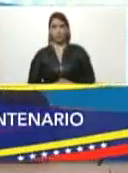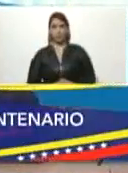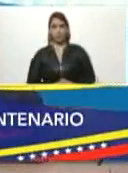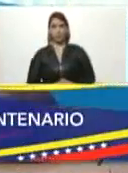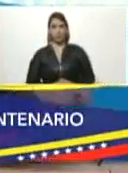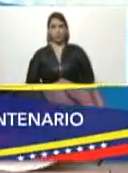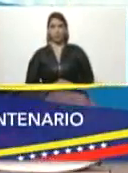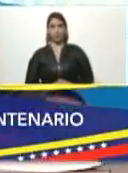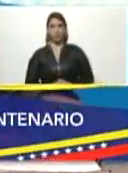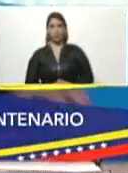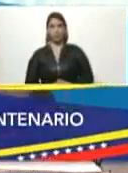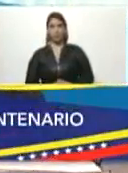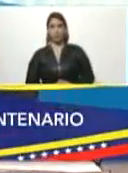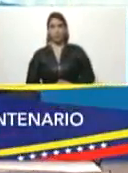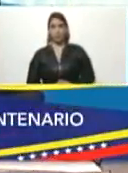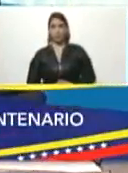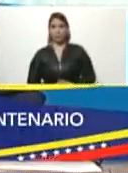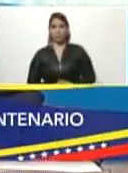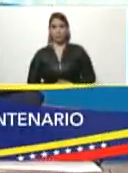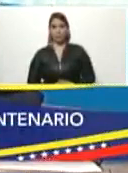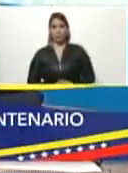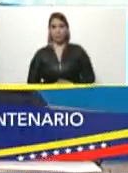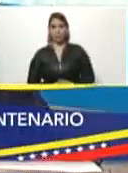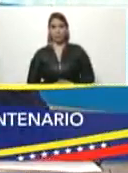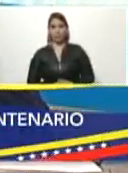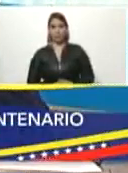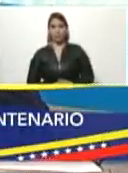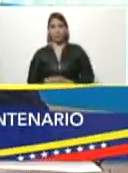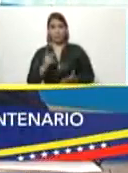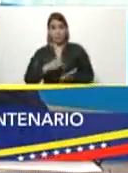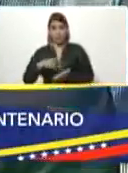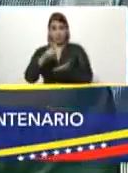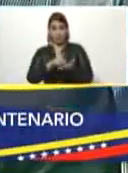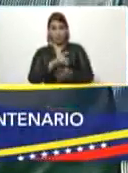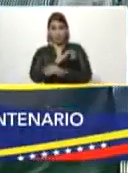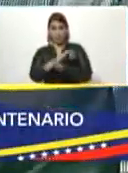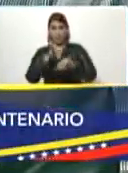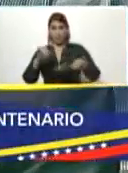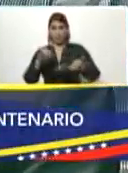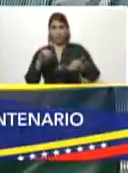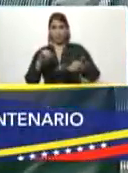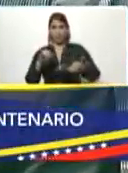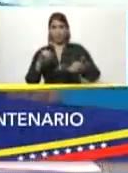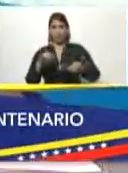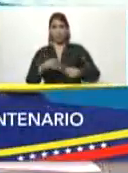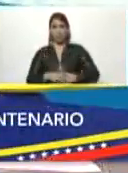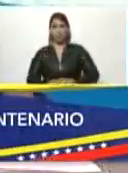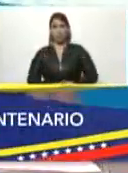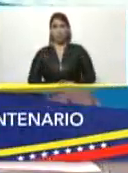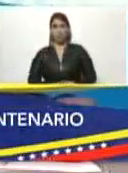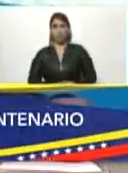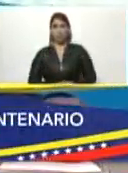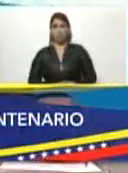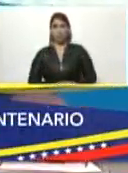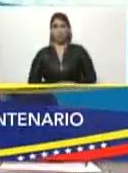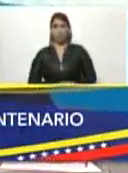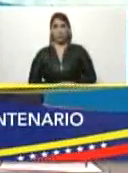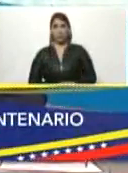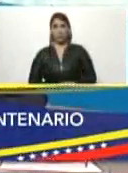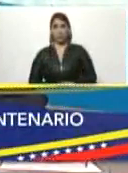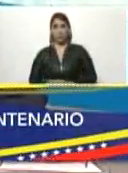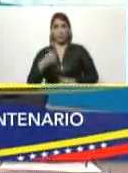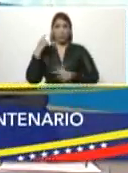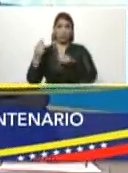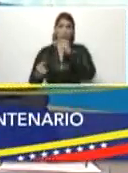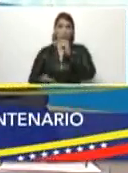historiadores e historiadoras que estuvieron presentes y tuvieron ya que partir hacia sus países. Ha sido